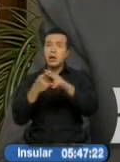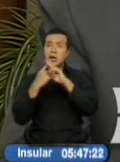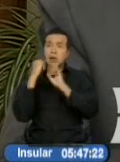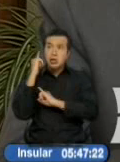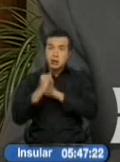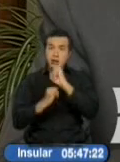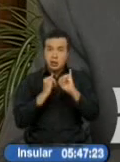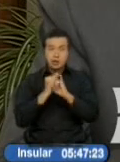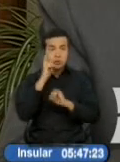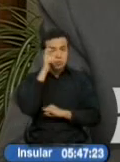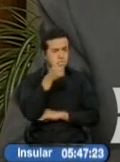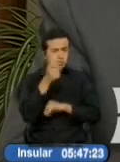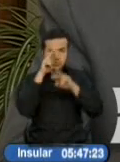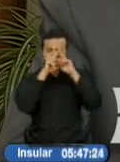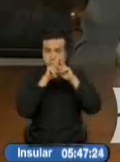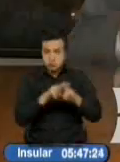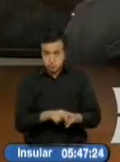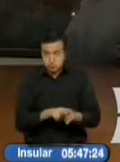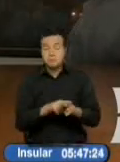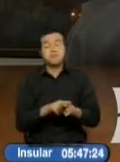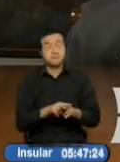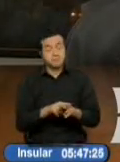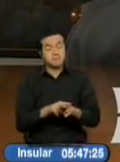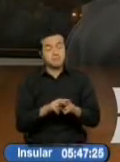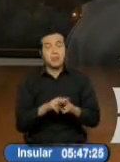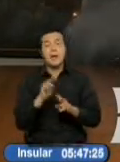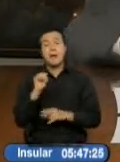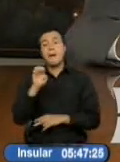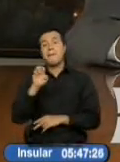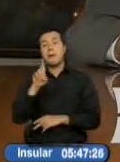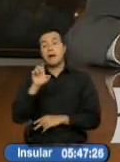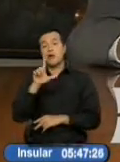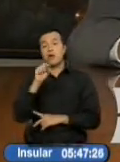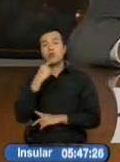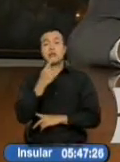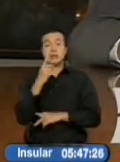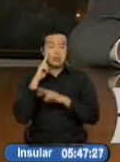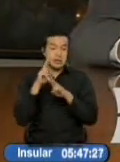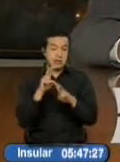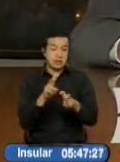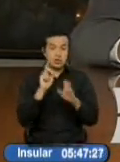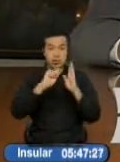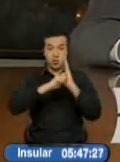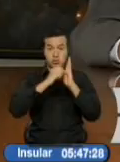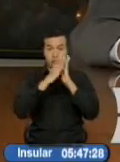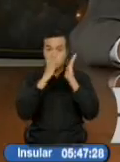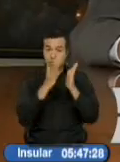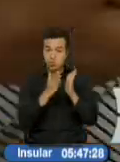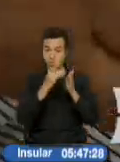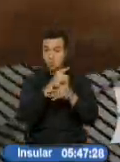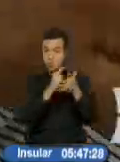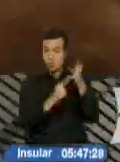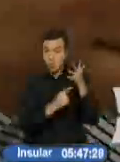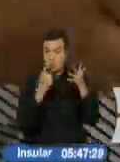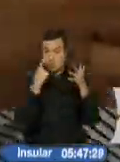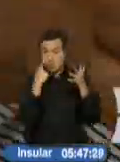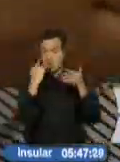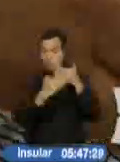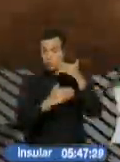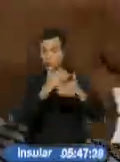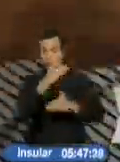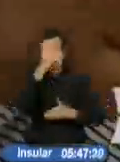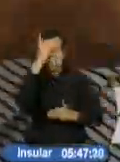a favor de las instituciones del Estado. Por otra parte, Merlo sostiene que en la investigación que lleve adelante la Contraloría se deberá establecer si ese proceso